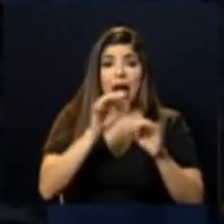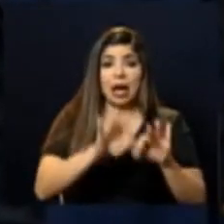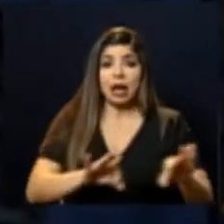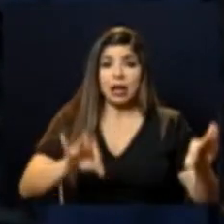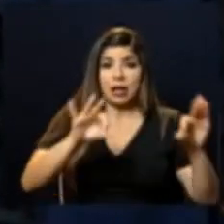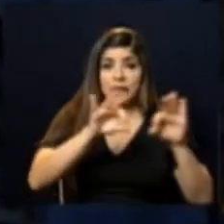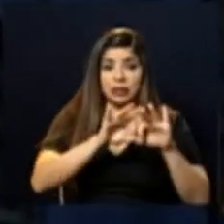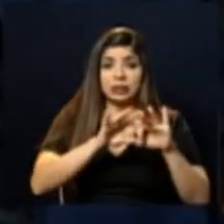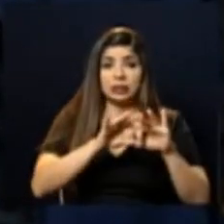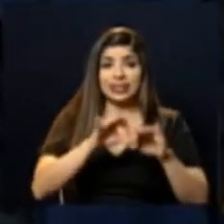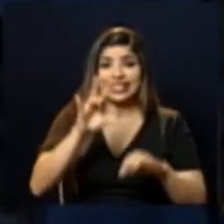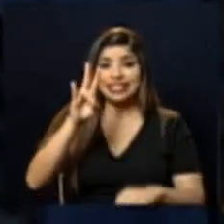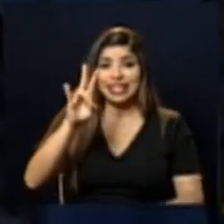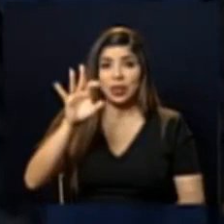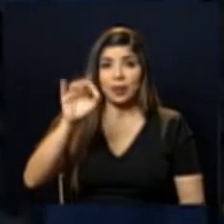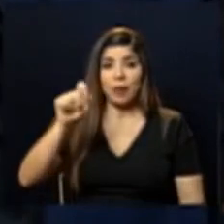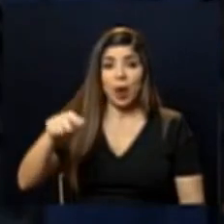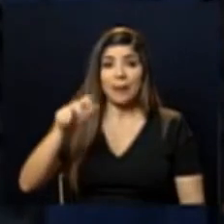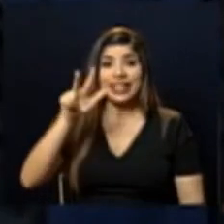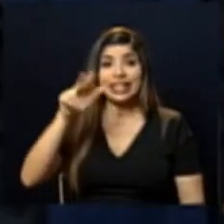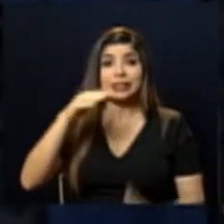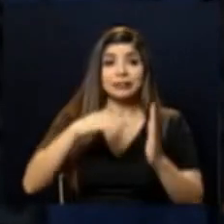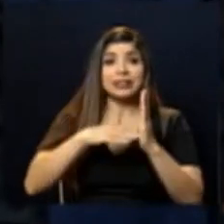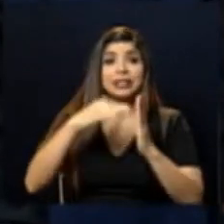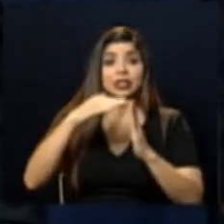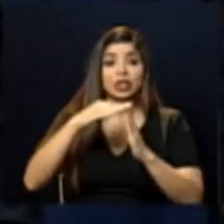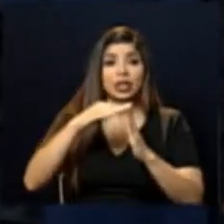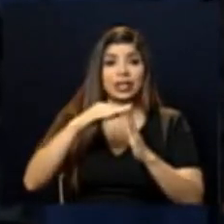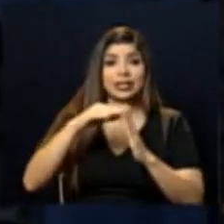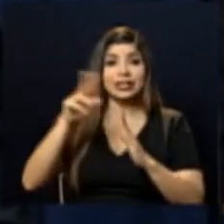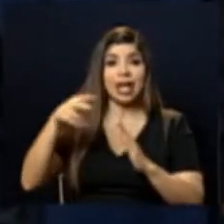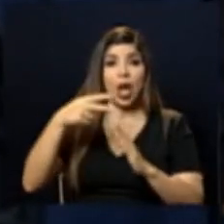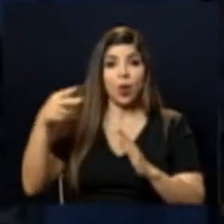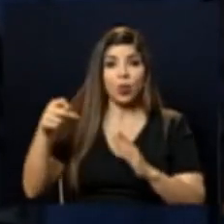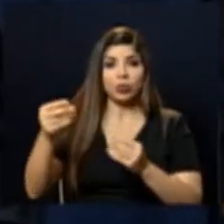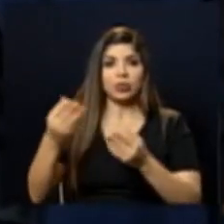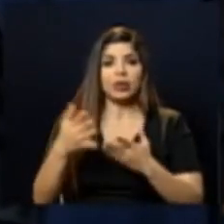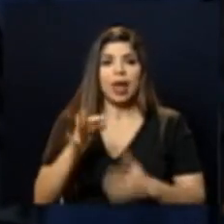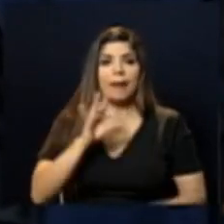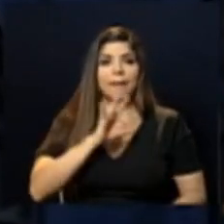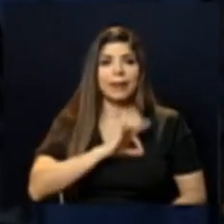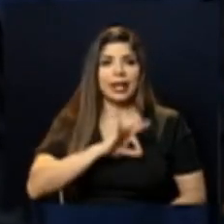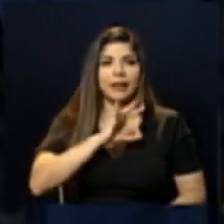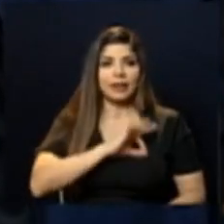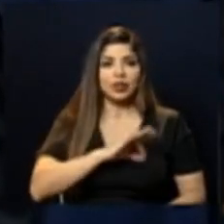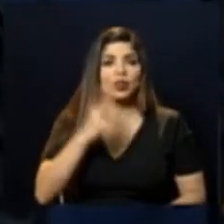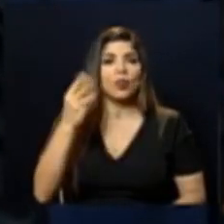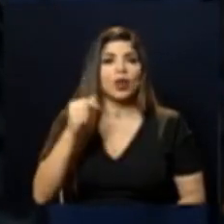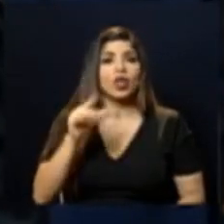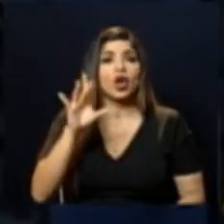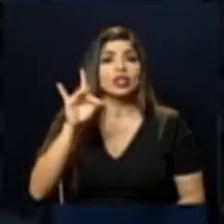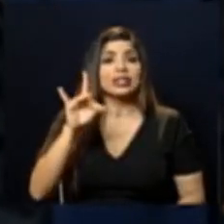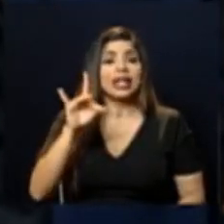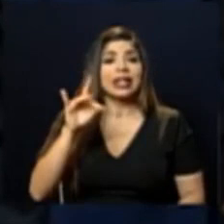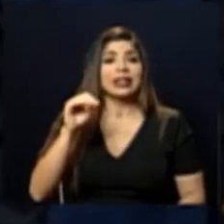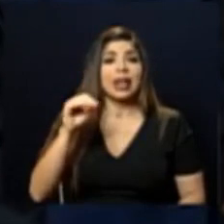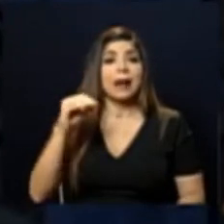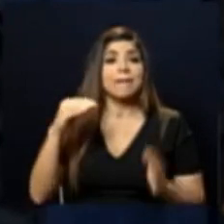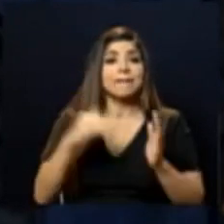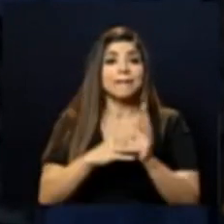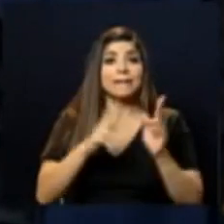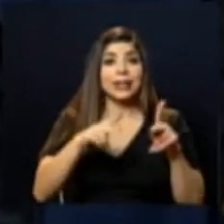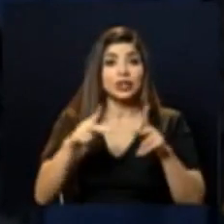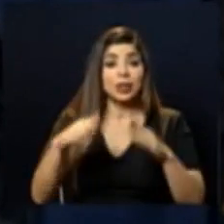prioritarias por 79,3 millones de euros, que beneficiará a 88 mil personas de